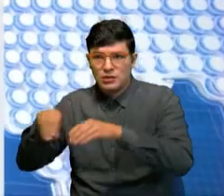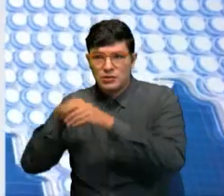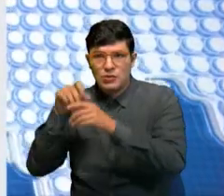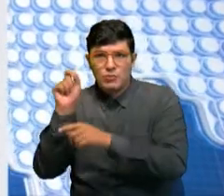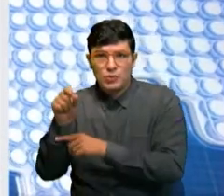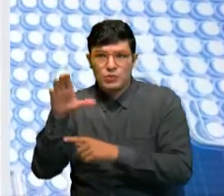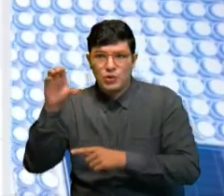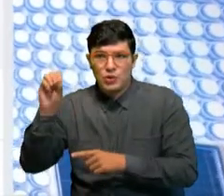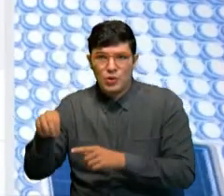un artículo por cada candidato